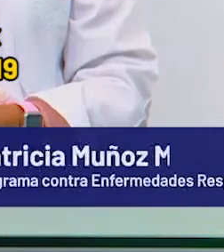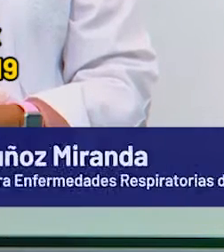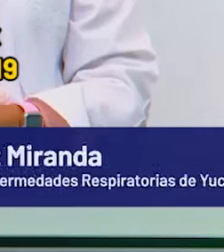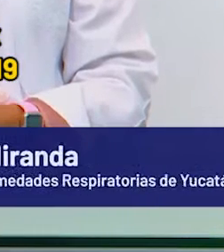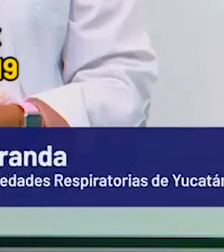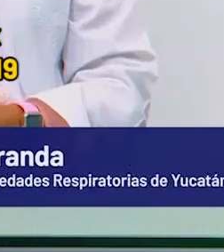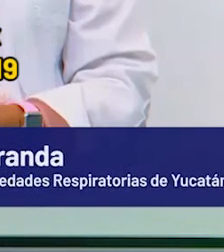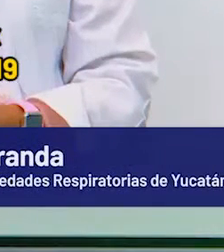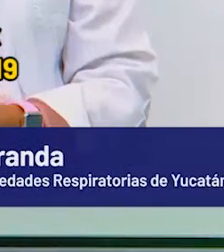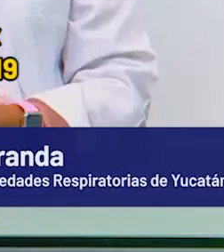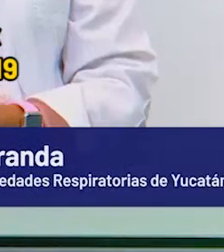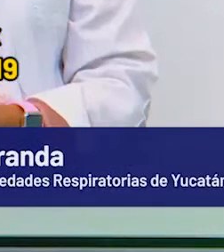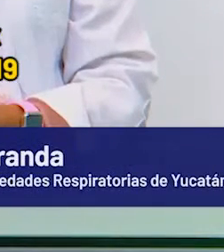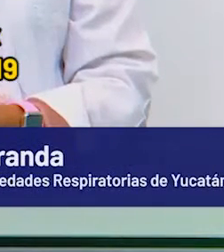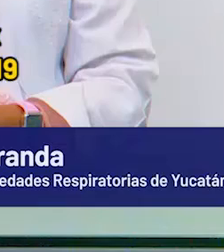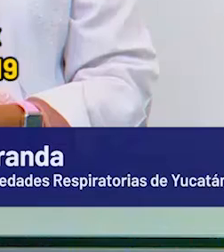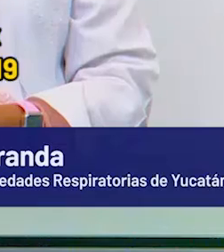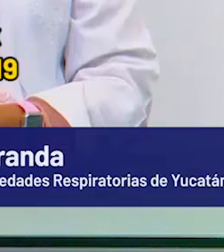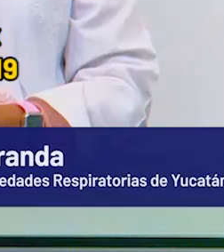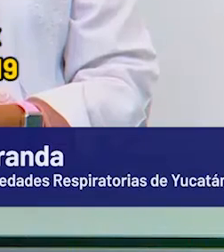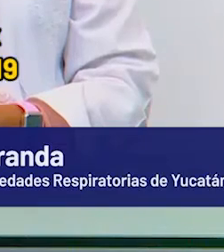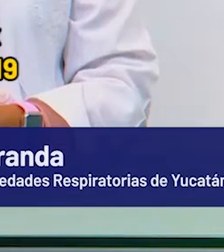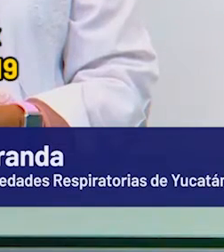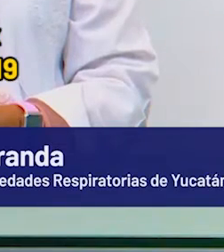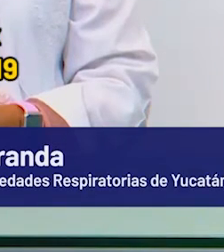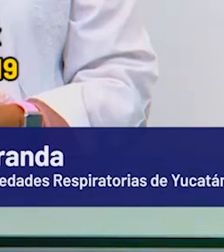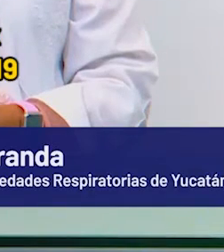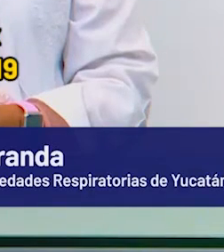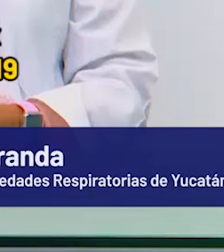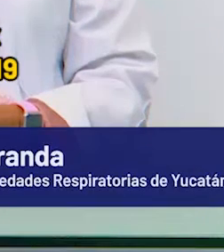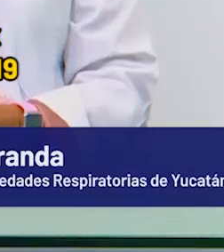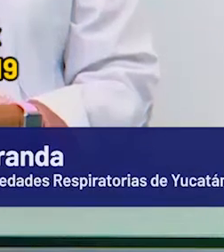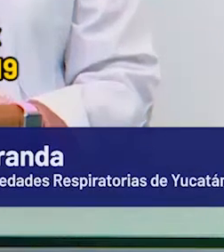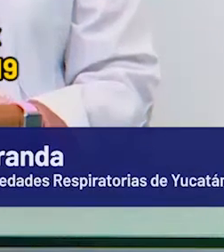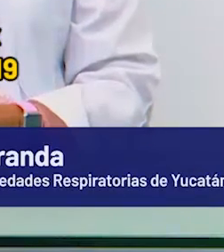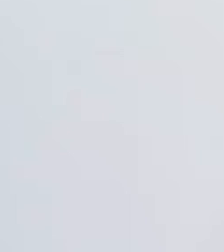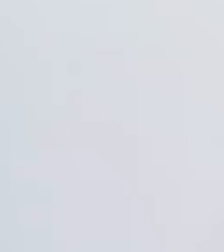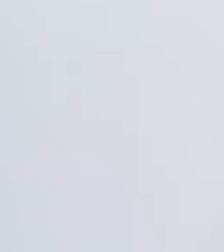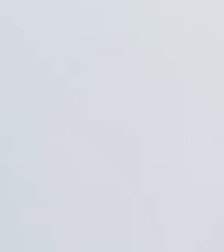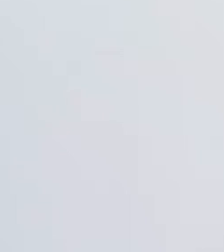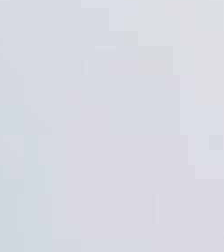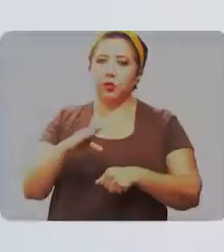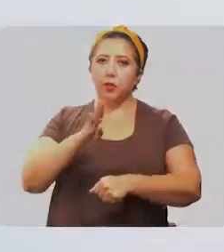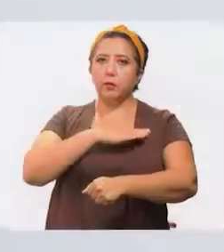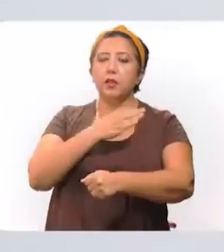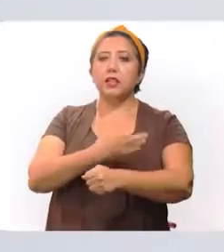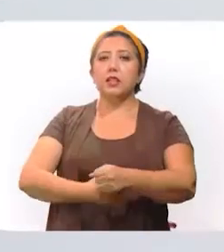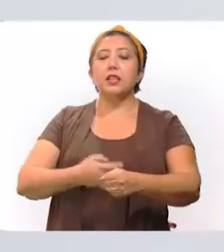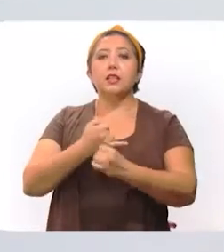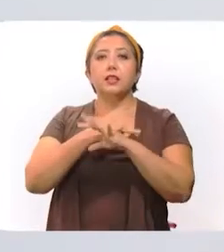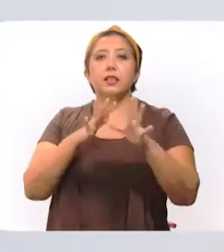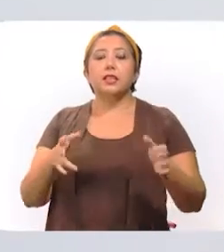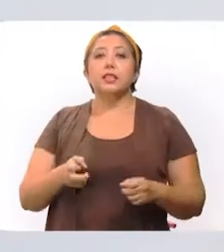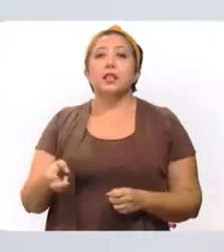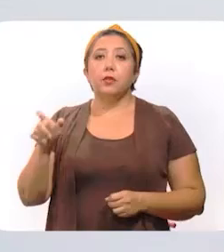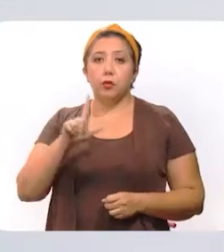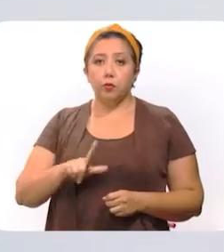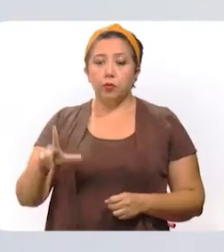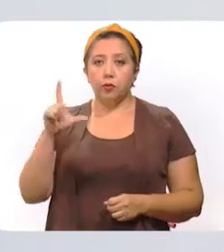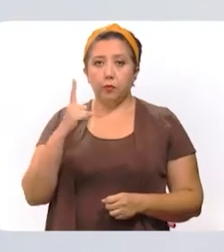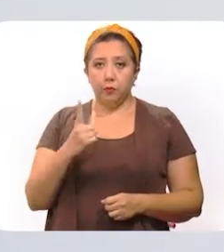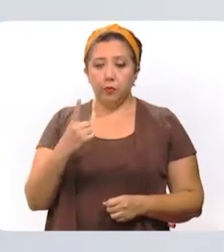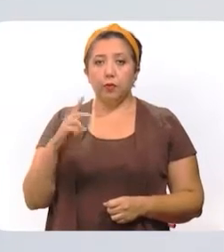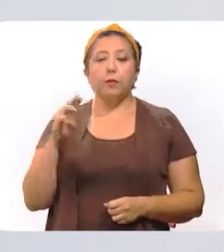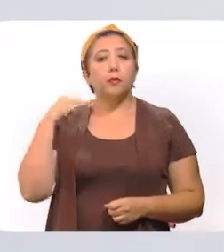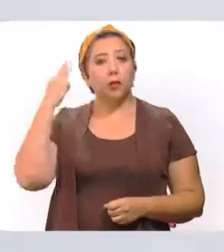Buenas tardes. Nos permitimos dar el informe diario relacionado con el COVID-19. Adelante, doctora. Gracias, doctora. Buenas tardes. Este es el parte médico de este lunes